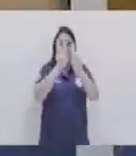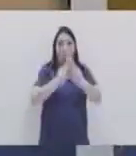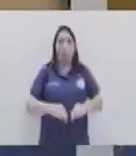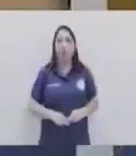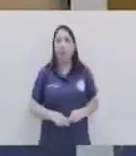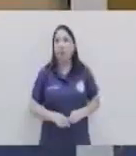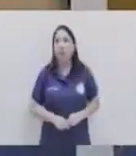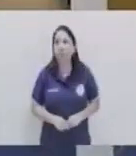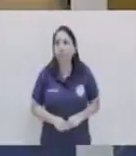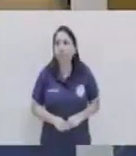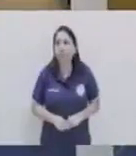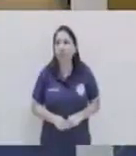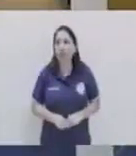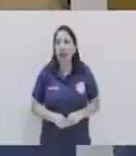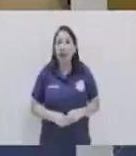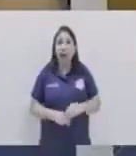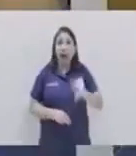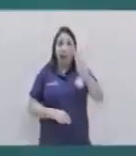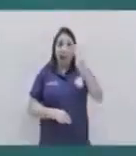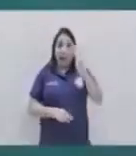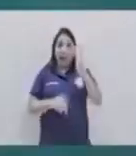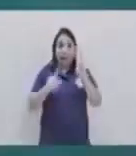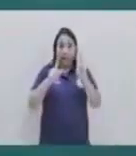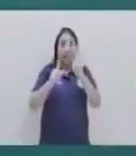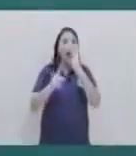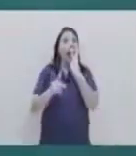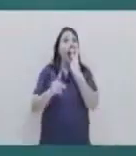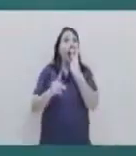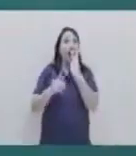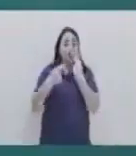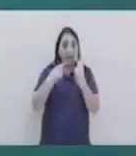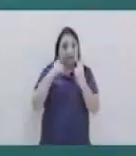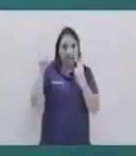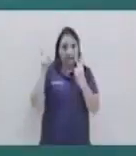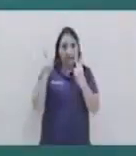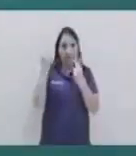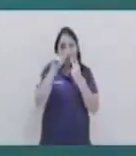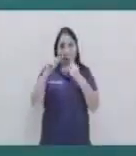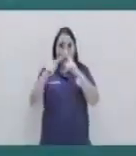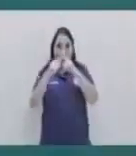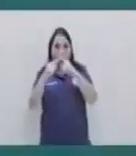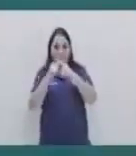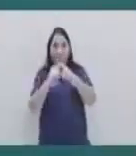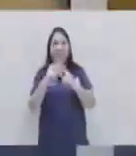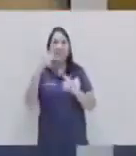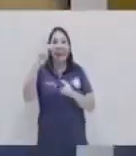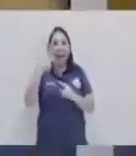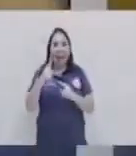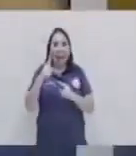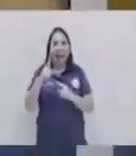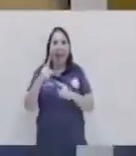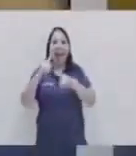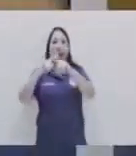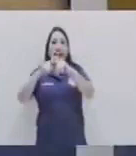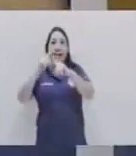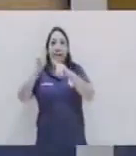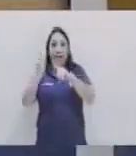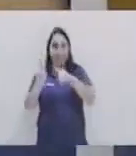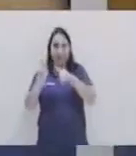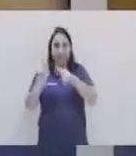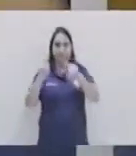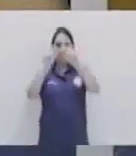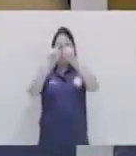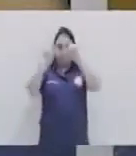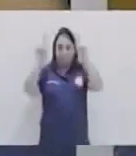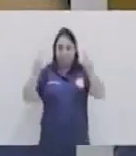caso del vértice va a ser igual a h y k. H va a ser el valor en x y k el valor en el eje y de